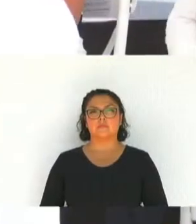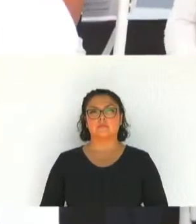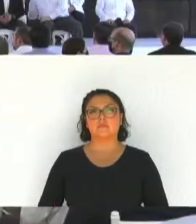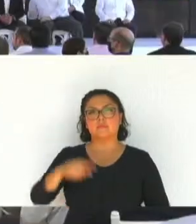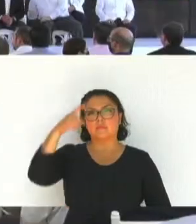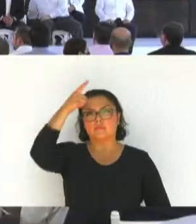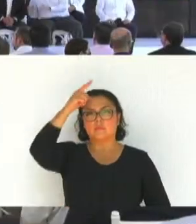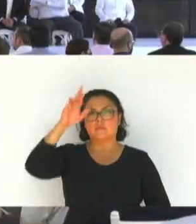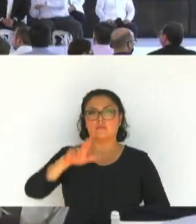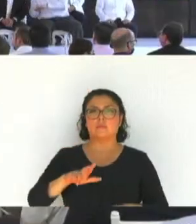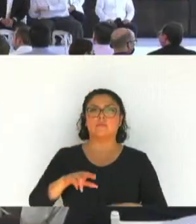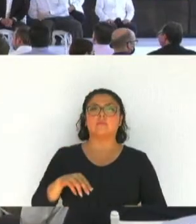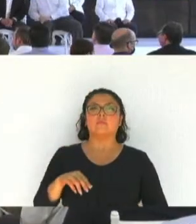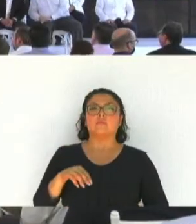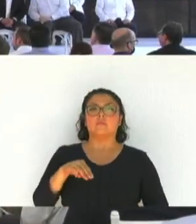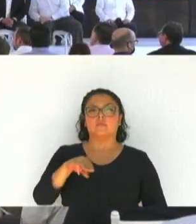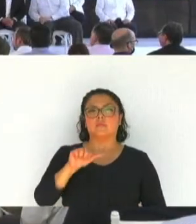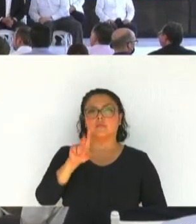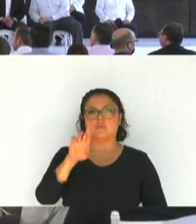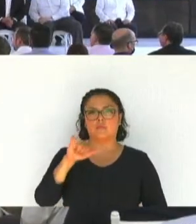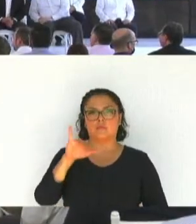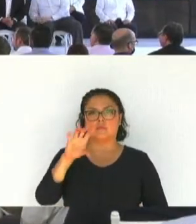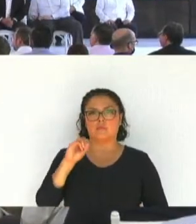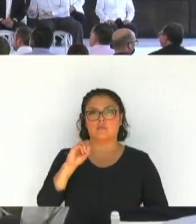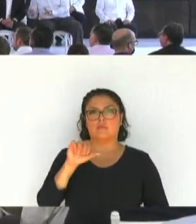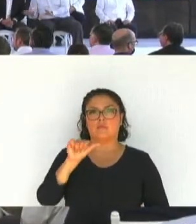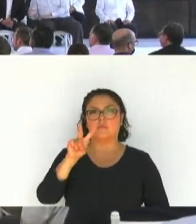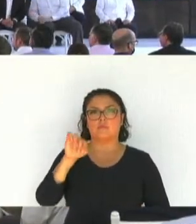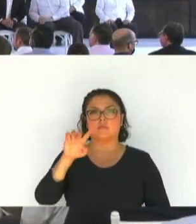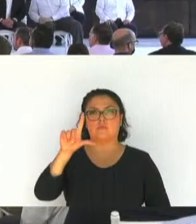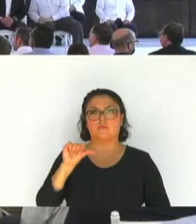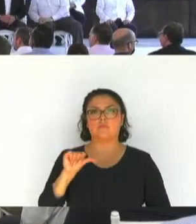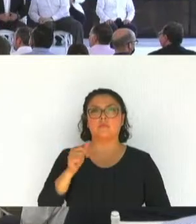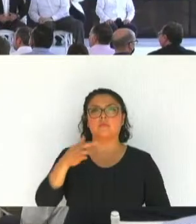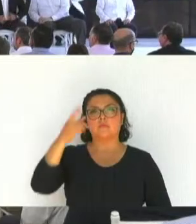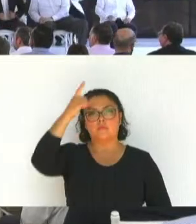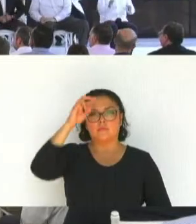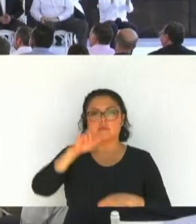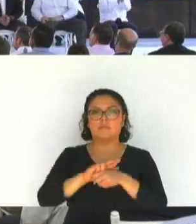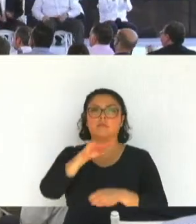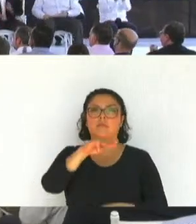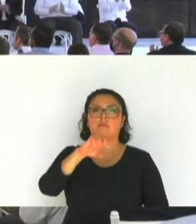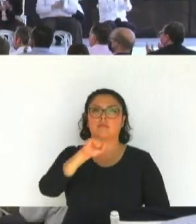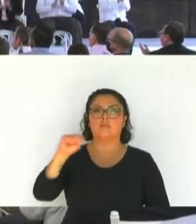Doctor Mauricio Hernández Ávila, Director de Prestaciones Económicas y Sociales del IMSS.